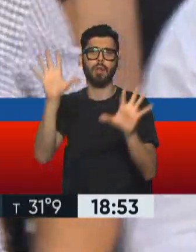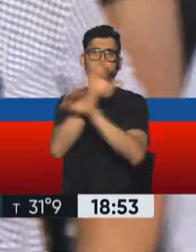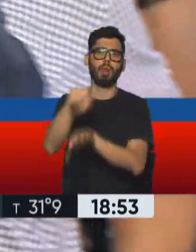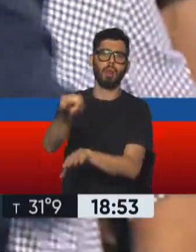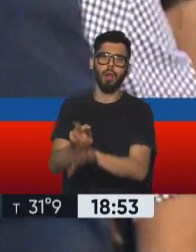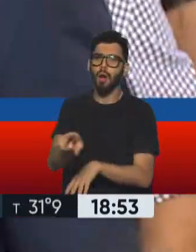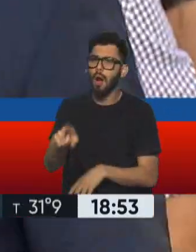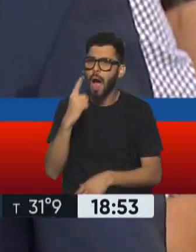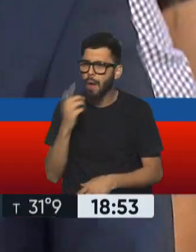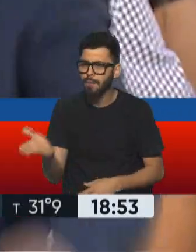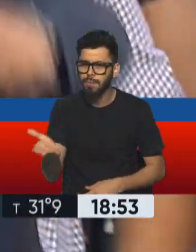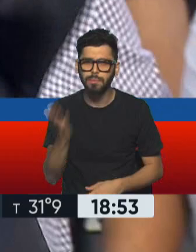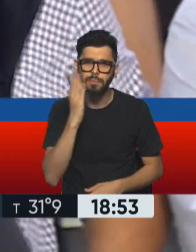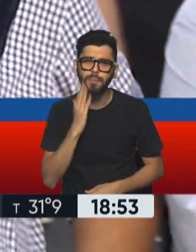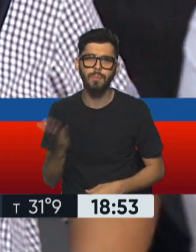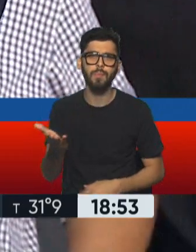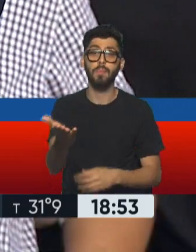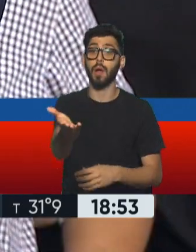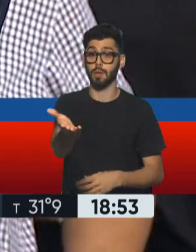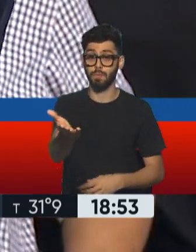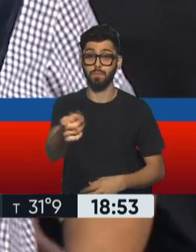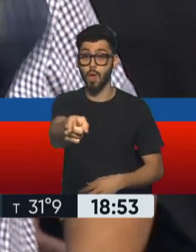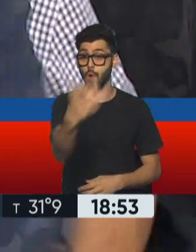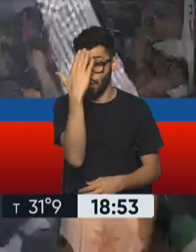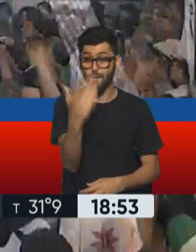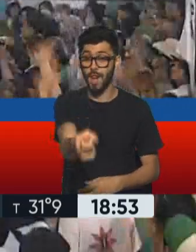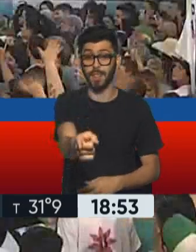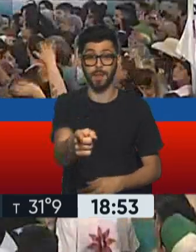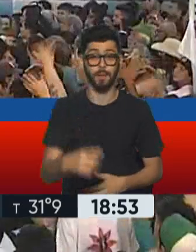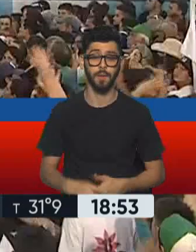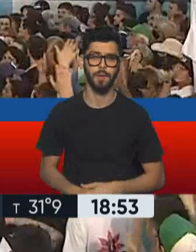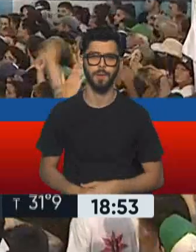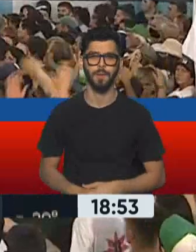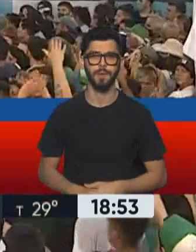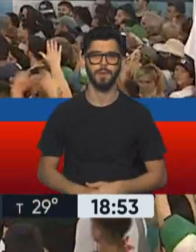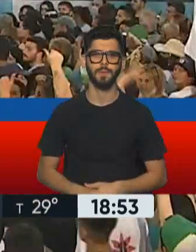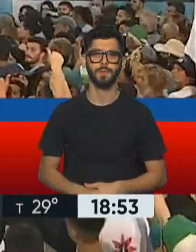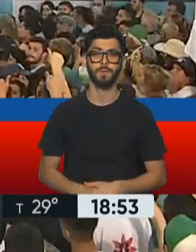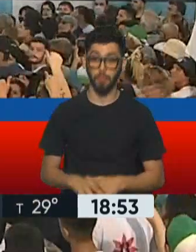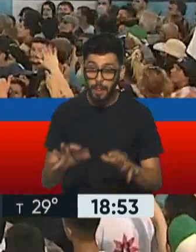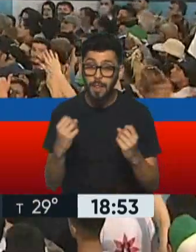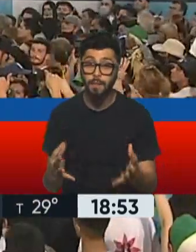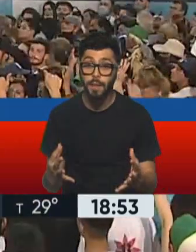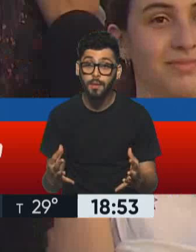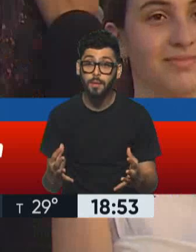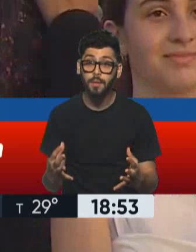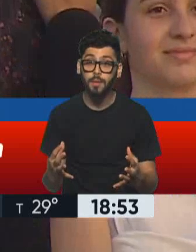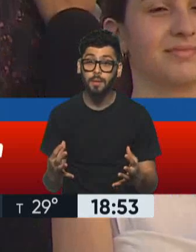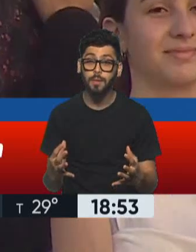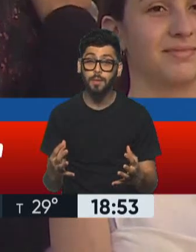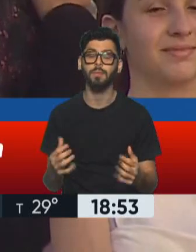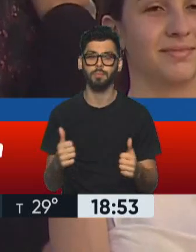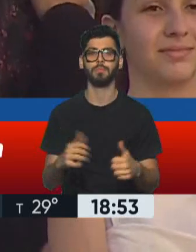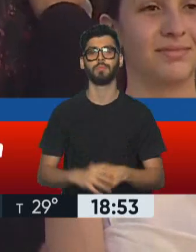ver si pueden ayudar acá justo enfrente mío. ¿Ya está bien?